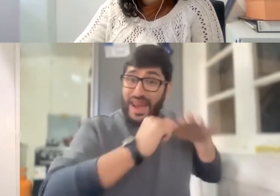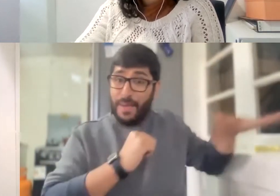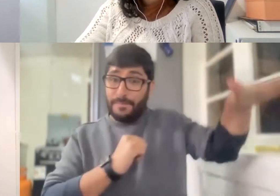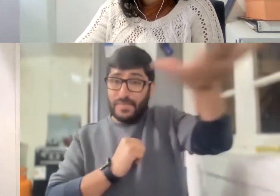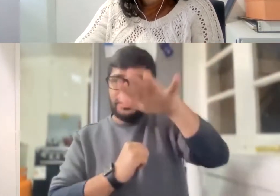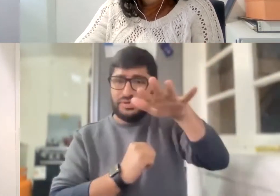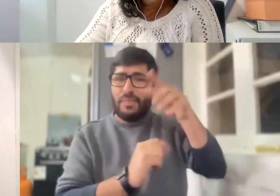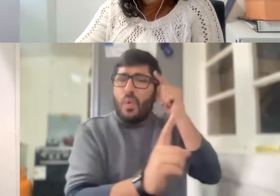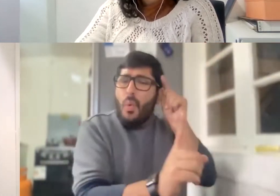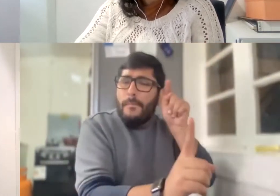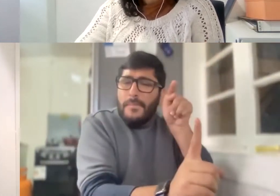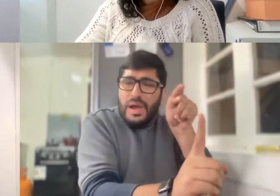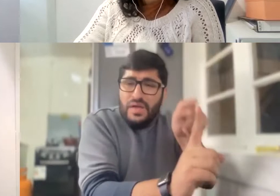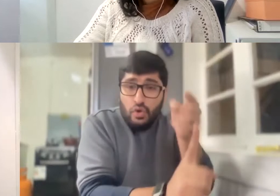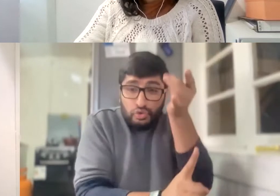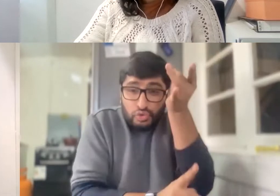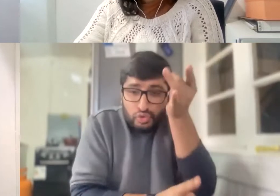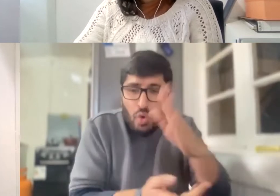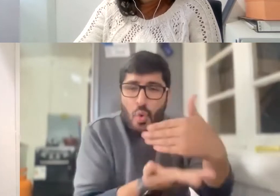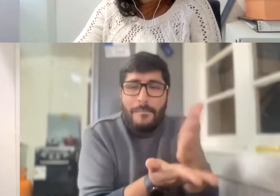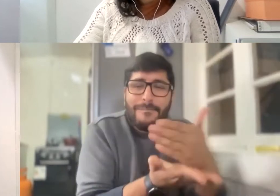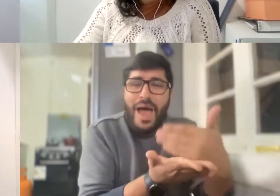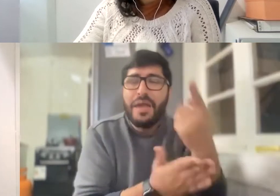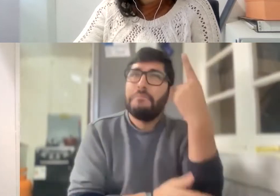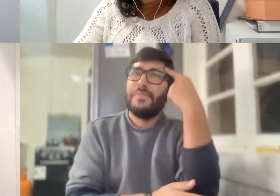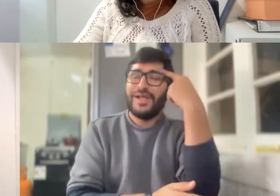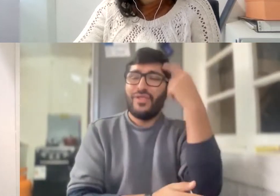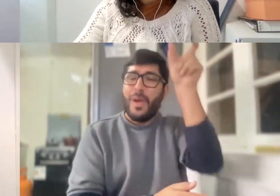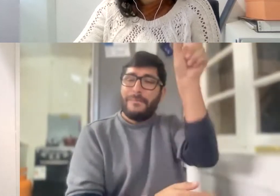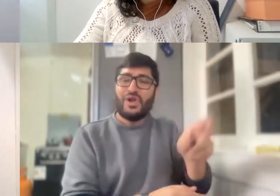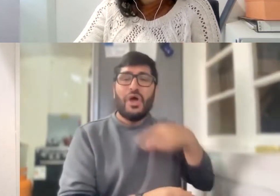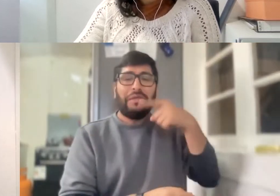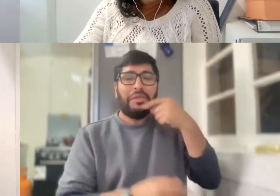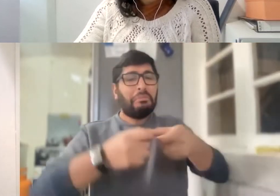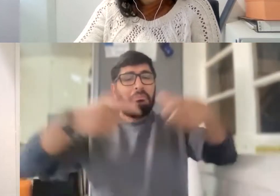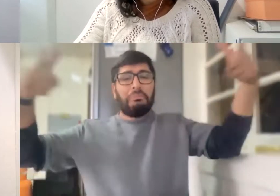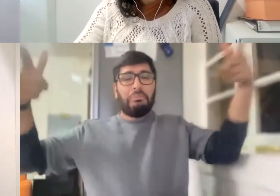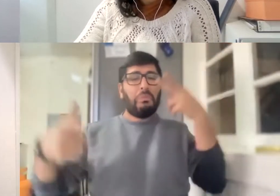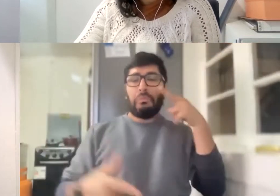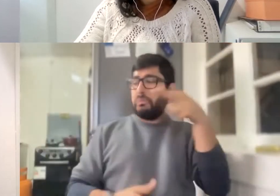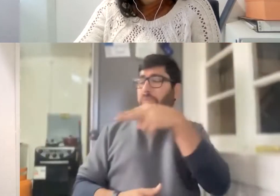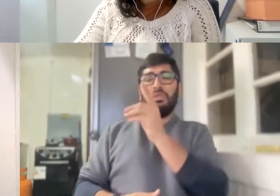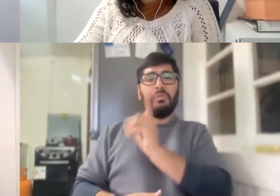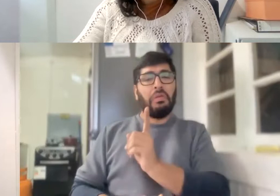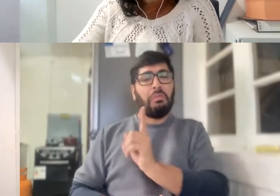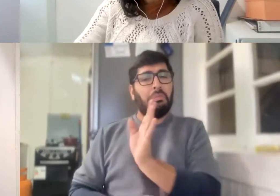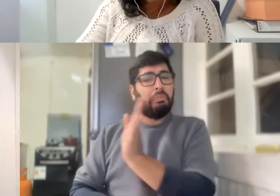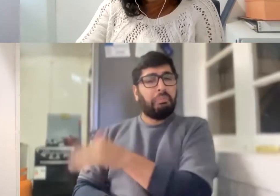pregunta, la respuesta. El contexto de empresa, el objetivo solamente, por ejemplo, dice planificar, la persona